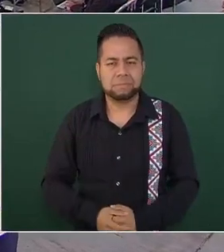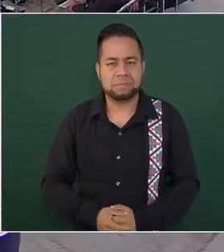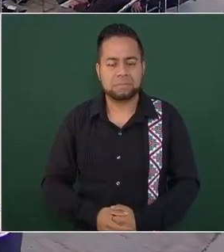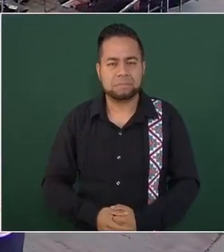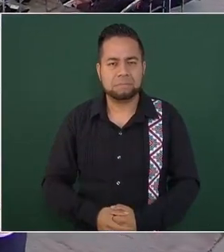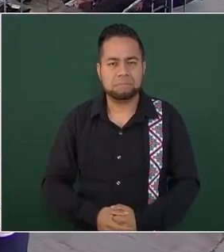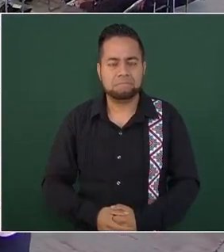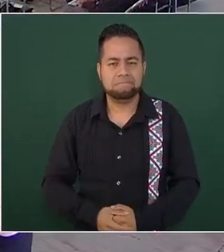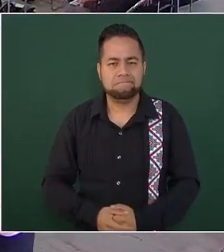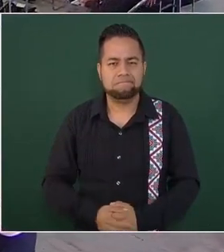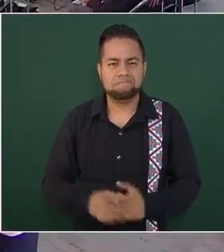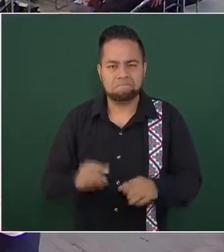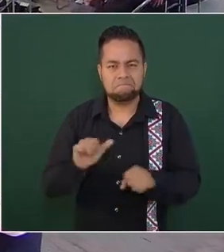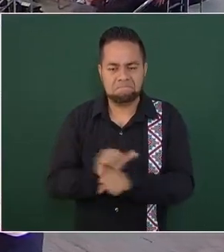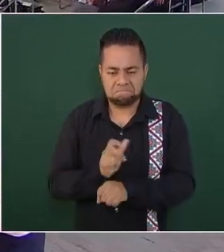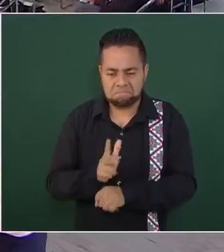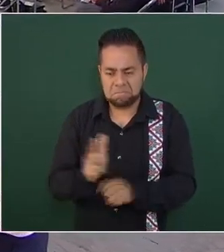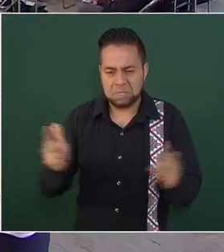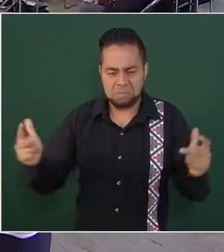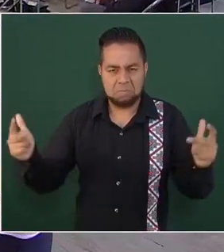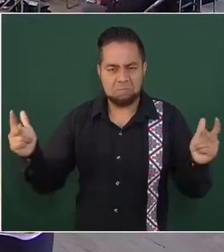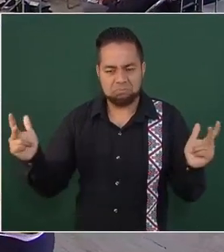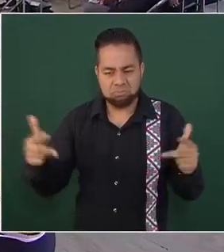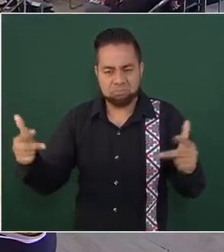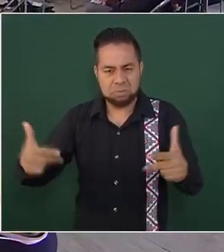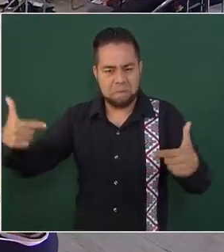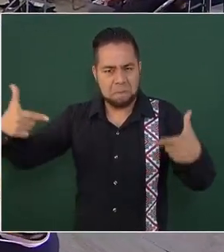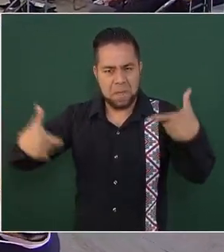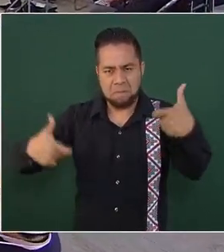hubo una emboscada perdieron la vida